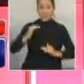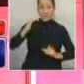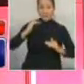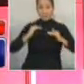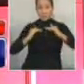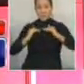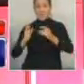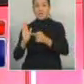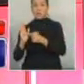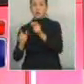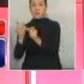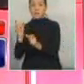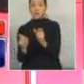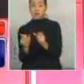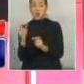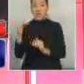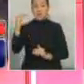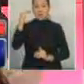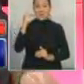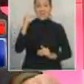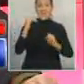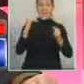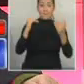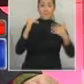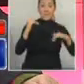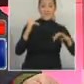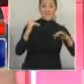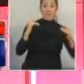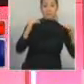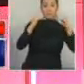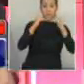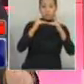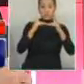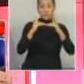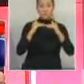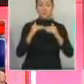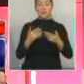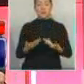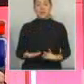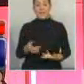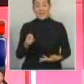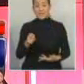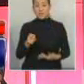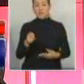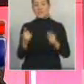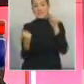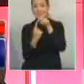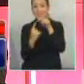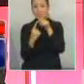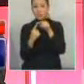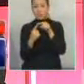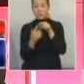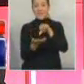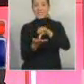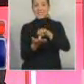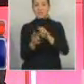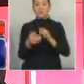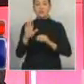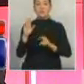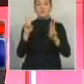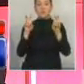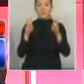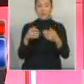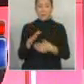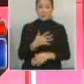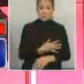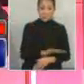impuestos a las personas con impuestos a las empresas. Y ese es el corazón. Eso produce